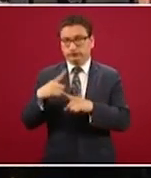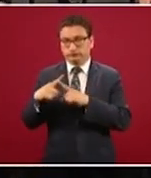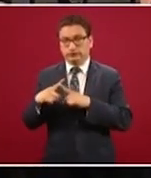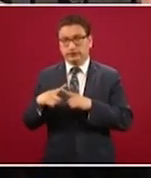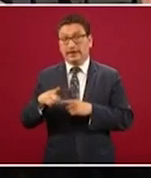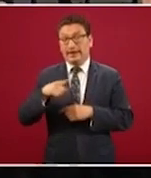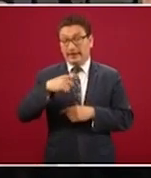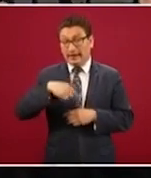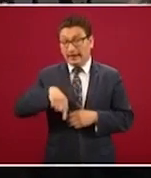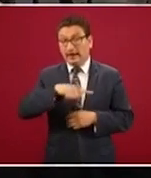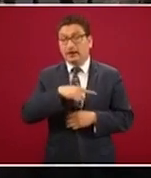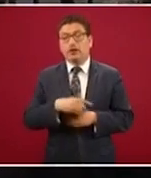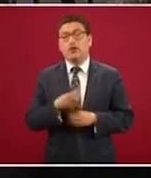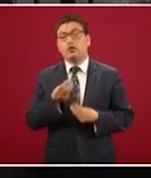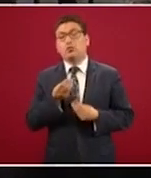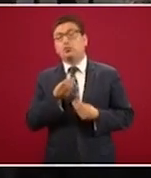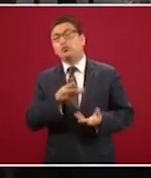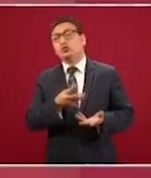recibieron